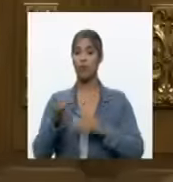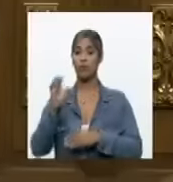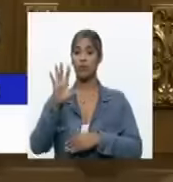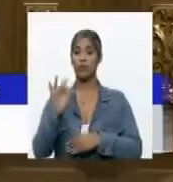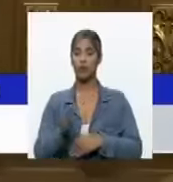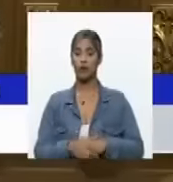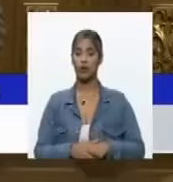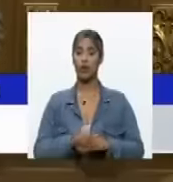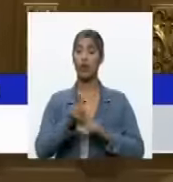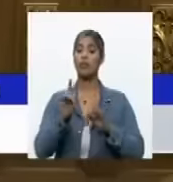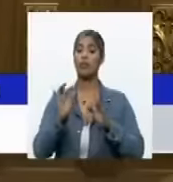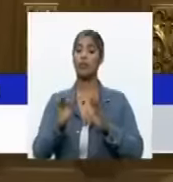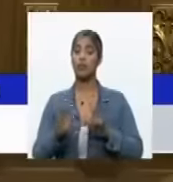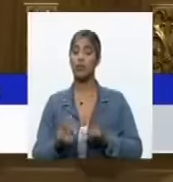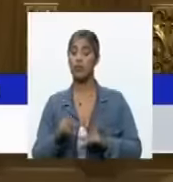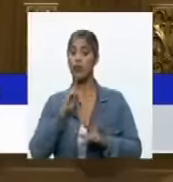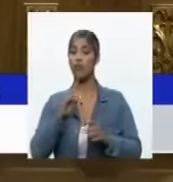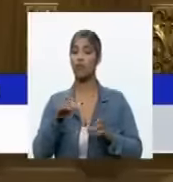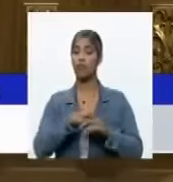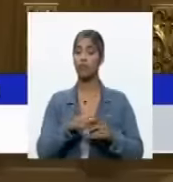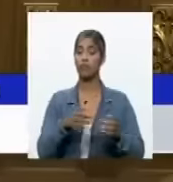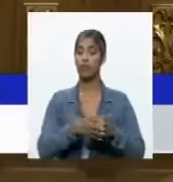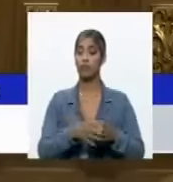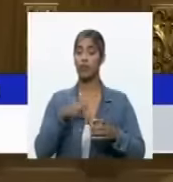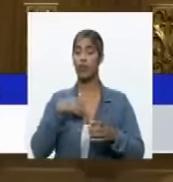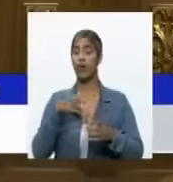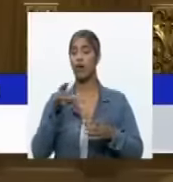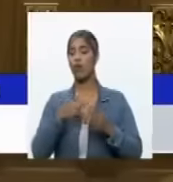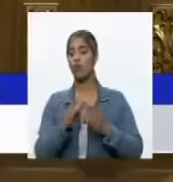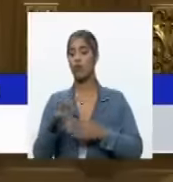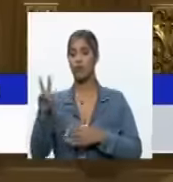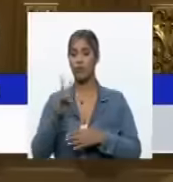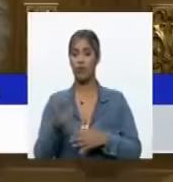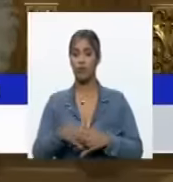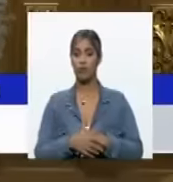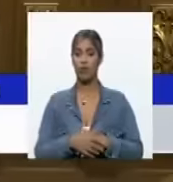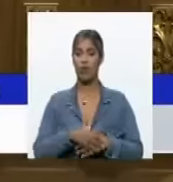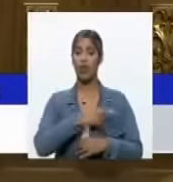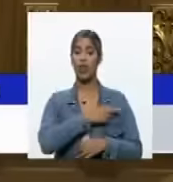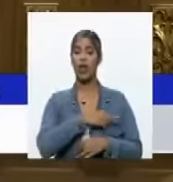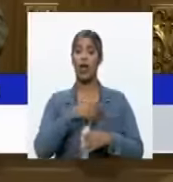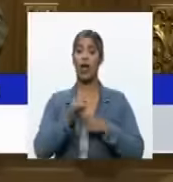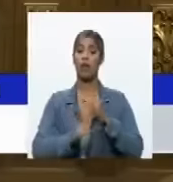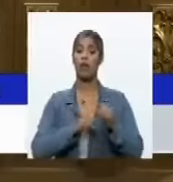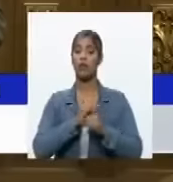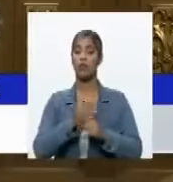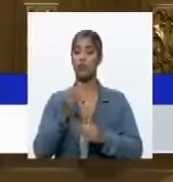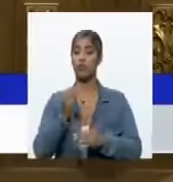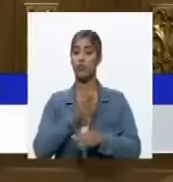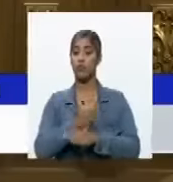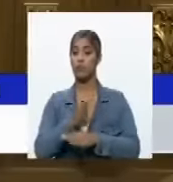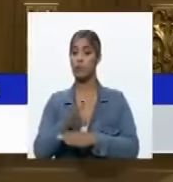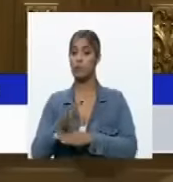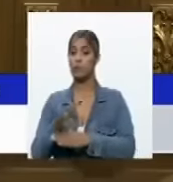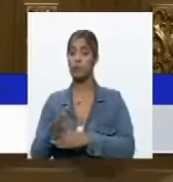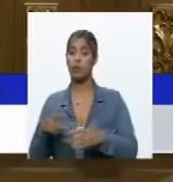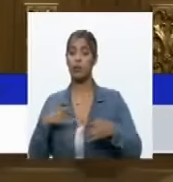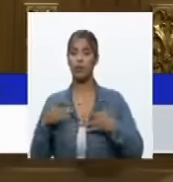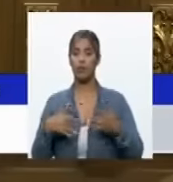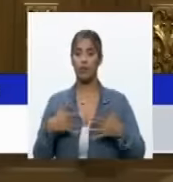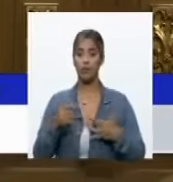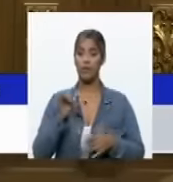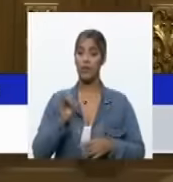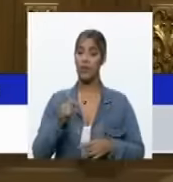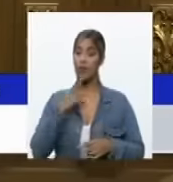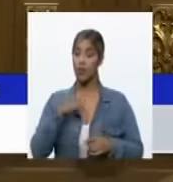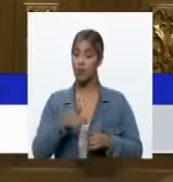Había sido secretario general del Partido Comunista de Venezuela, delegado internacional a numerosos eventos. Y